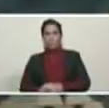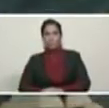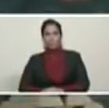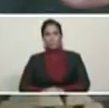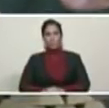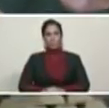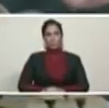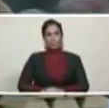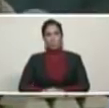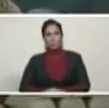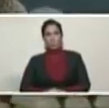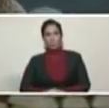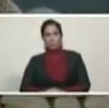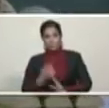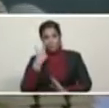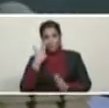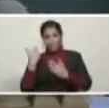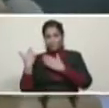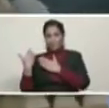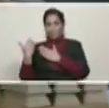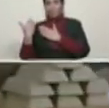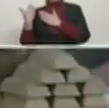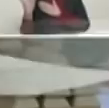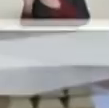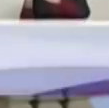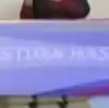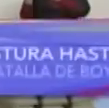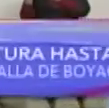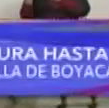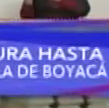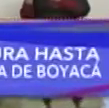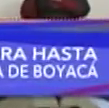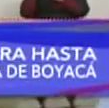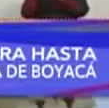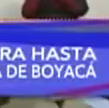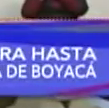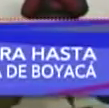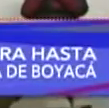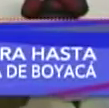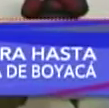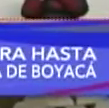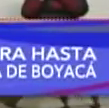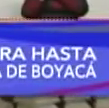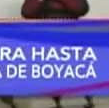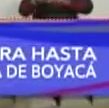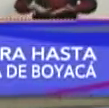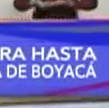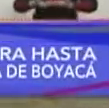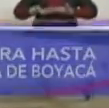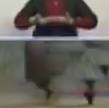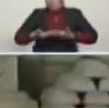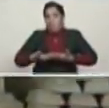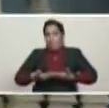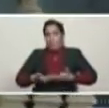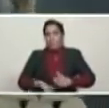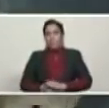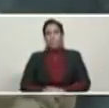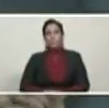en toda su magnitud. Vamos a ver si pudiéramos mostrarla por aquí, un poco pesada, no, tranquila, aquí